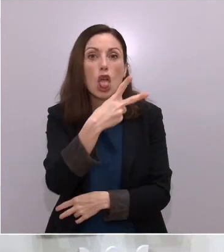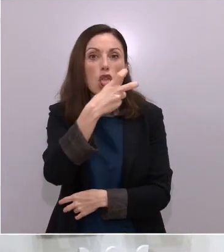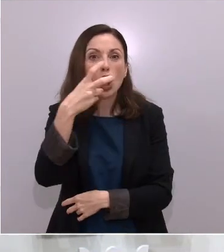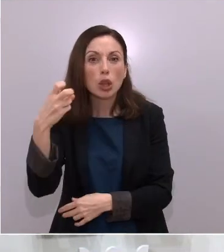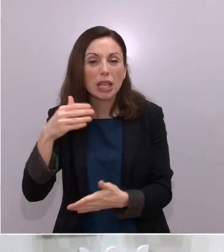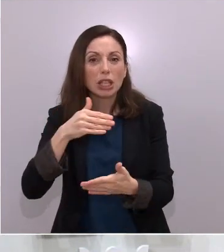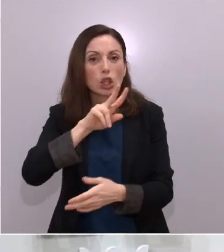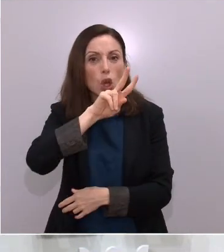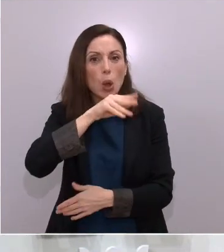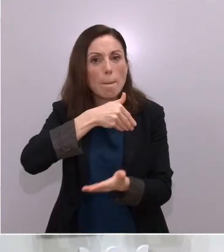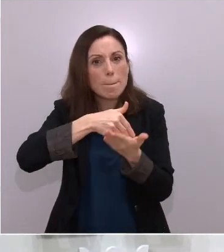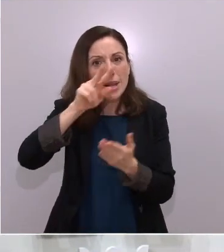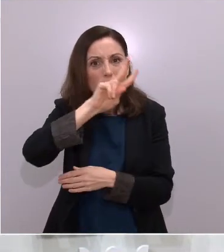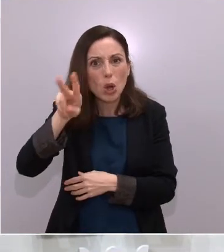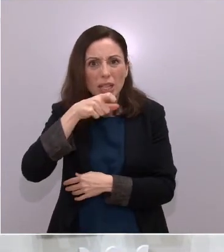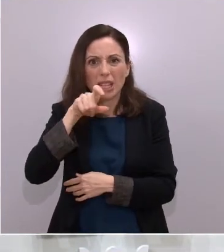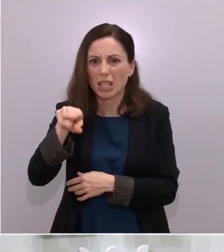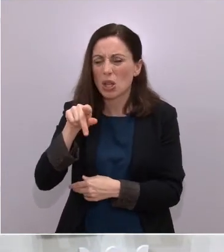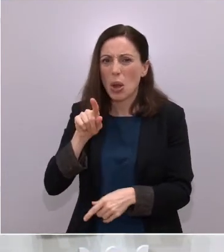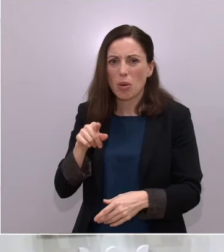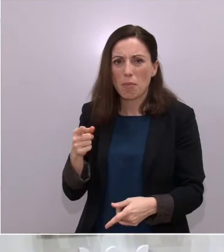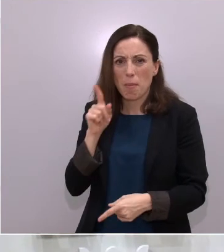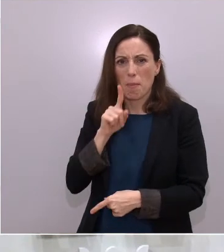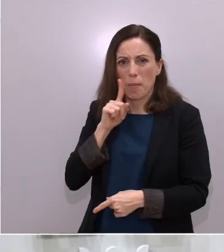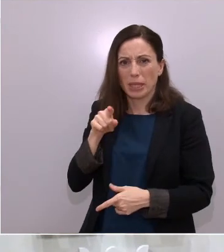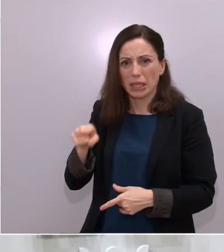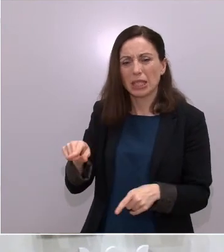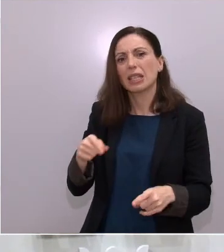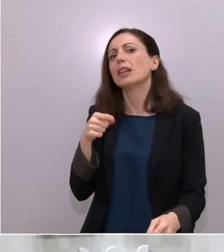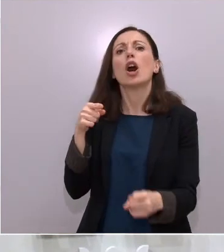de euros cuando es totalmente mentira, cuando intentan manipular